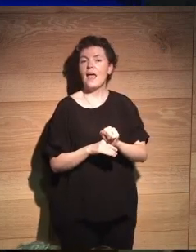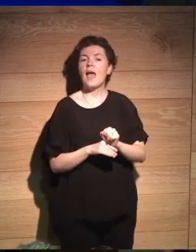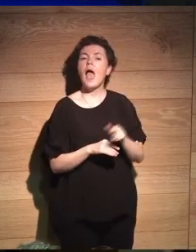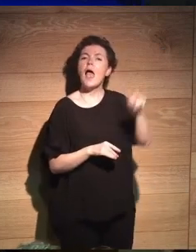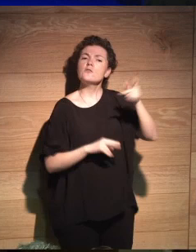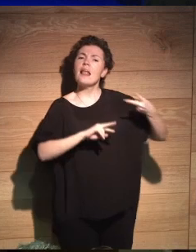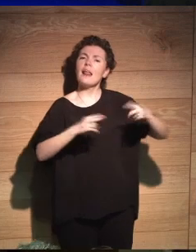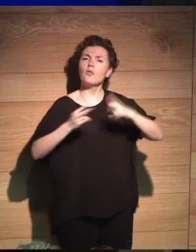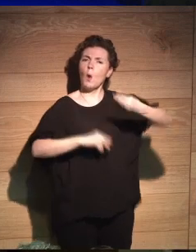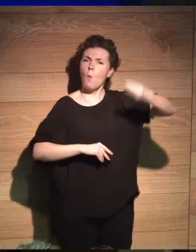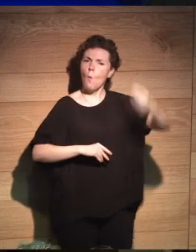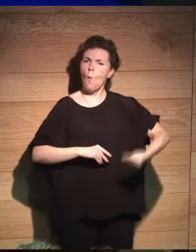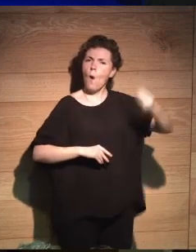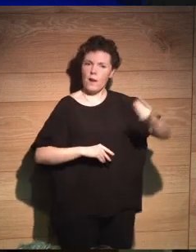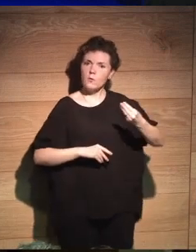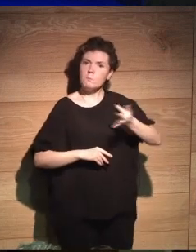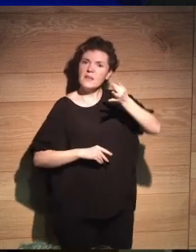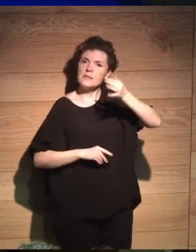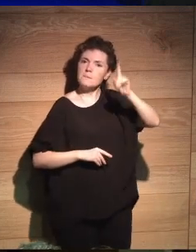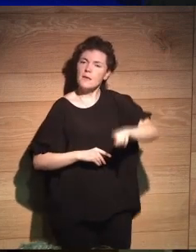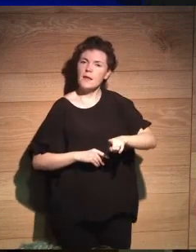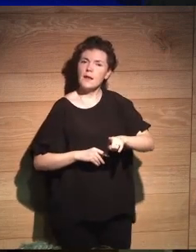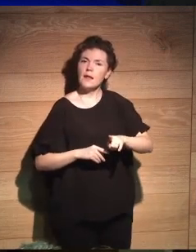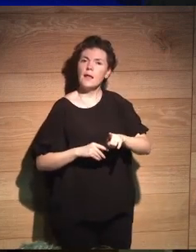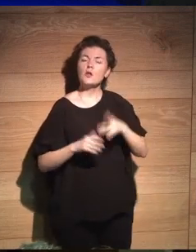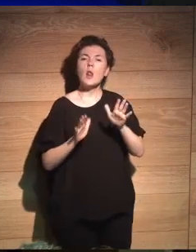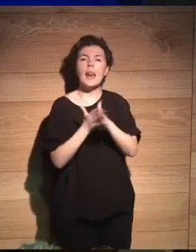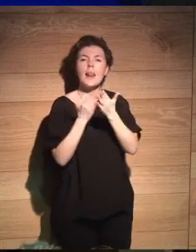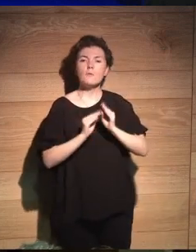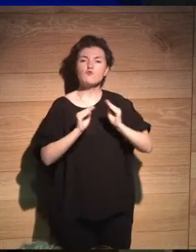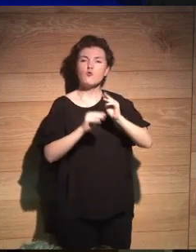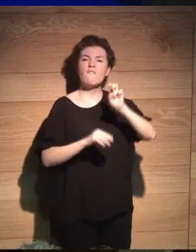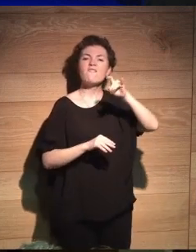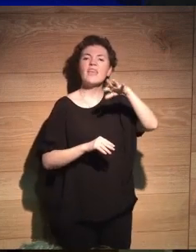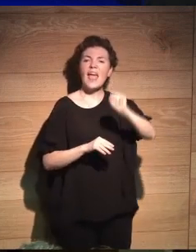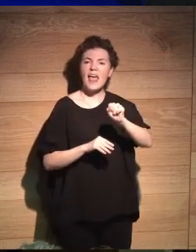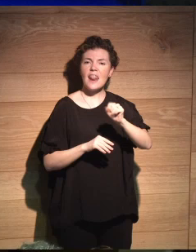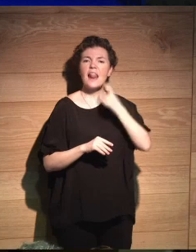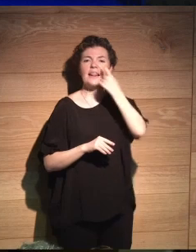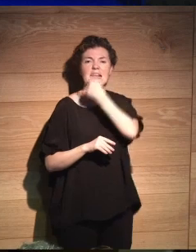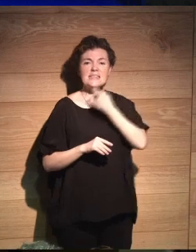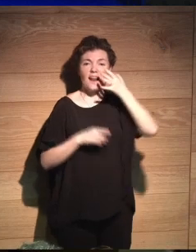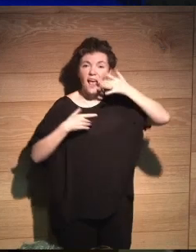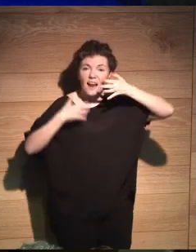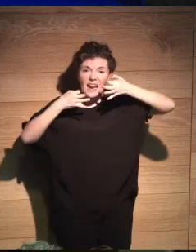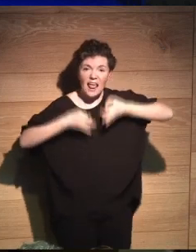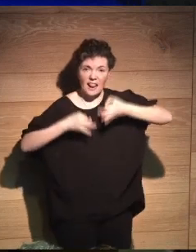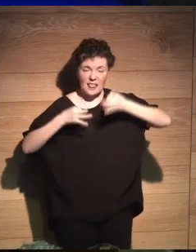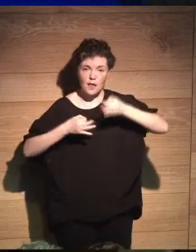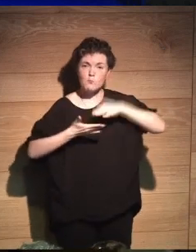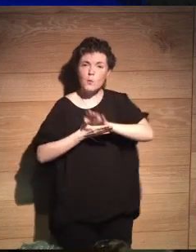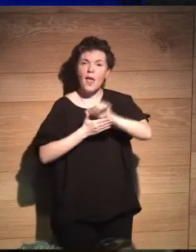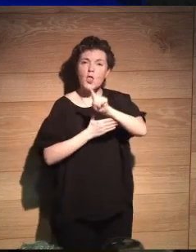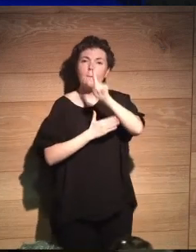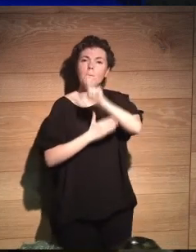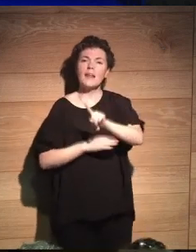brillante traductora. Incluí su erudito libro Vienna, Legend and Reality, publicado en el